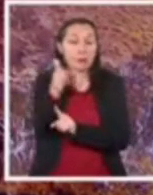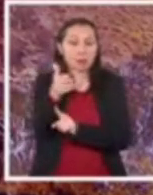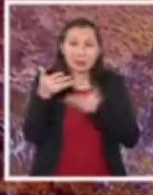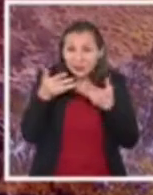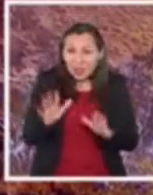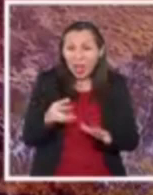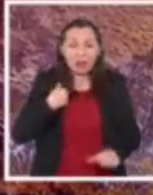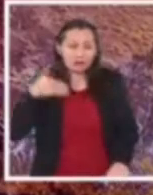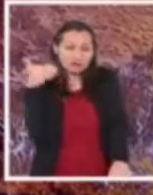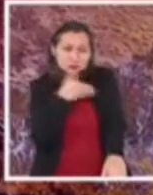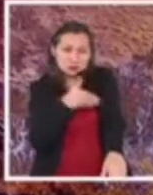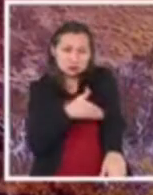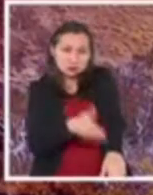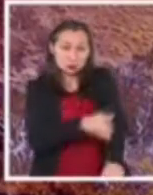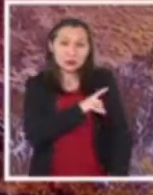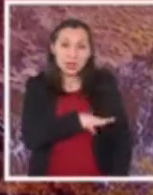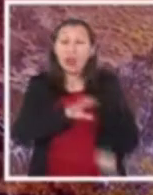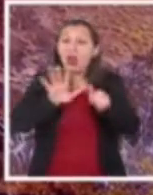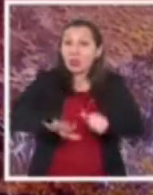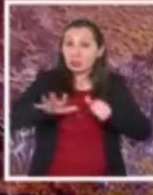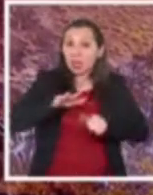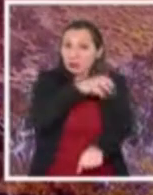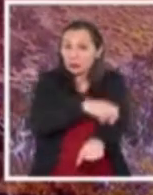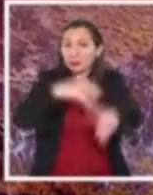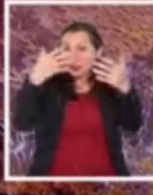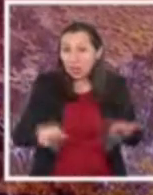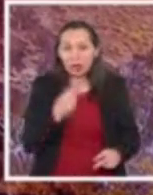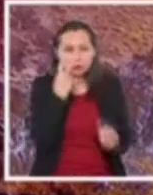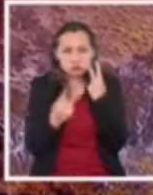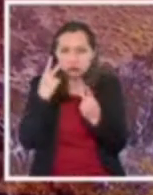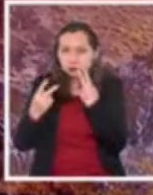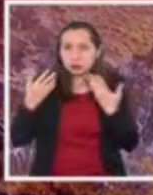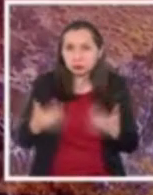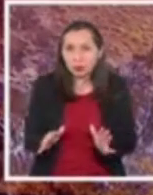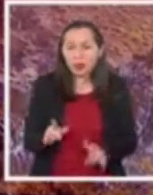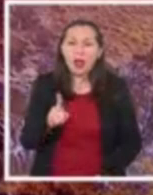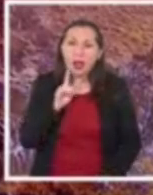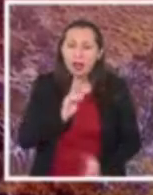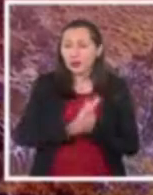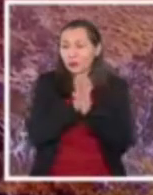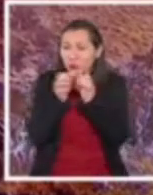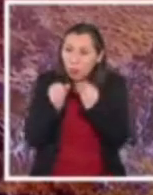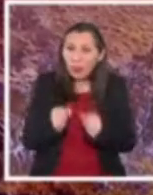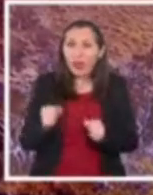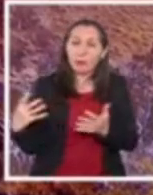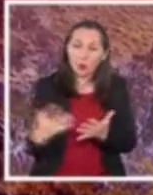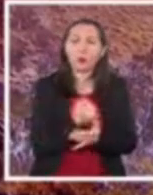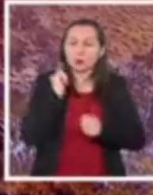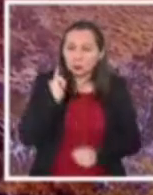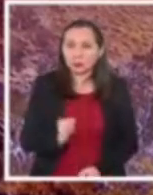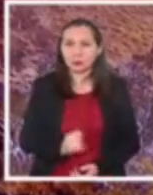habiendo recorriendo habiendo recorrido chile sus 16 regiones tenemos todas las posibilidades de